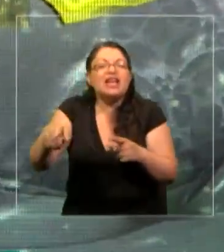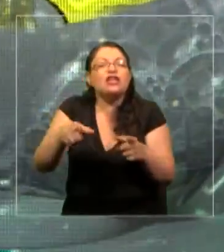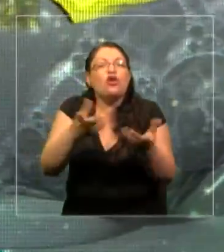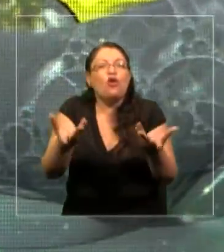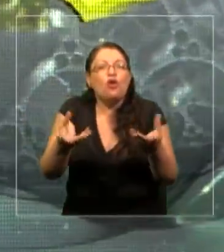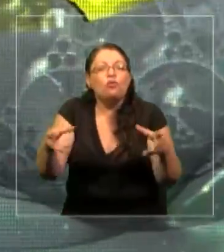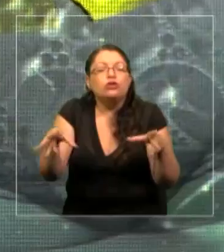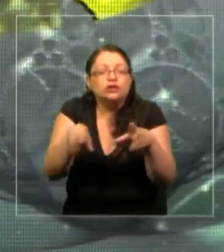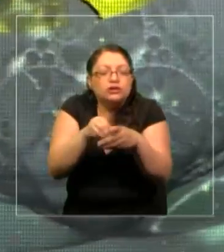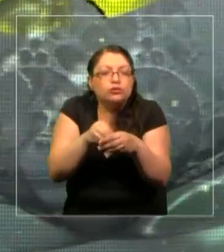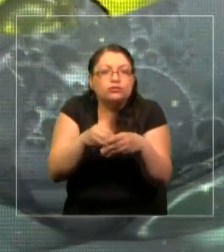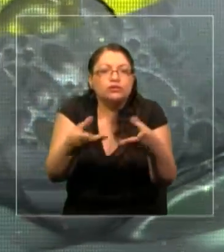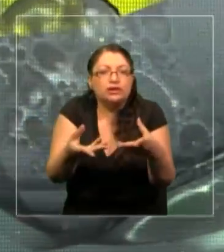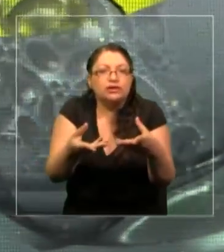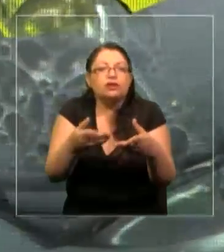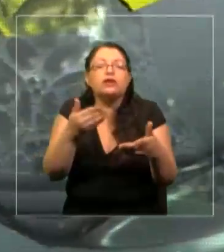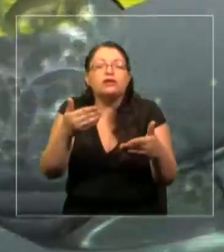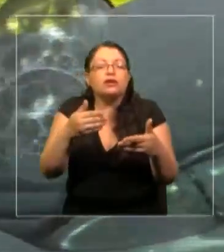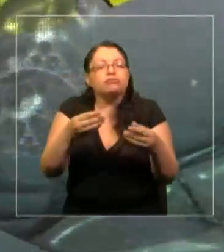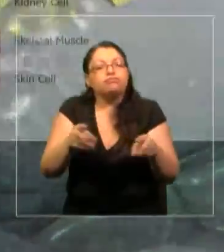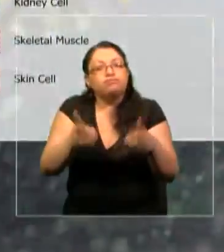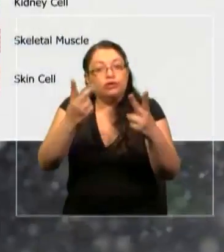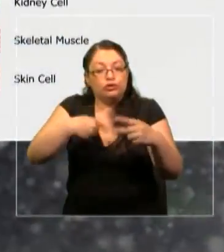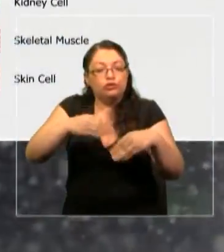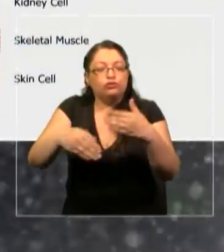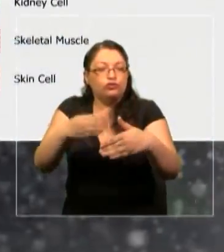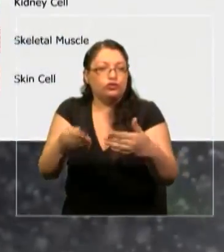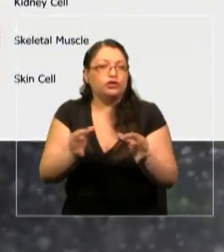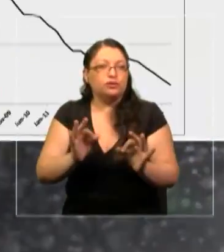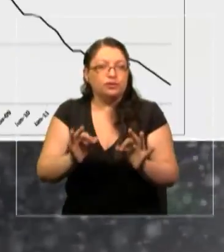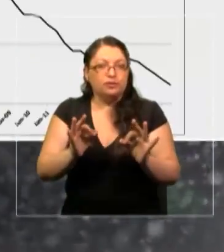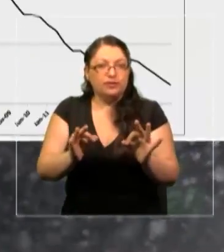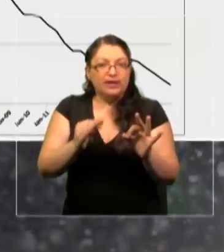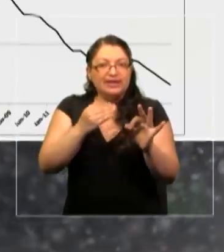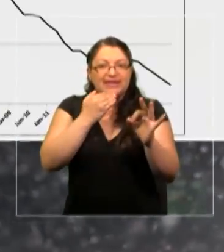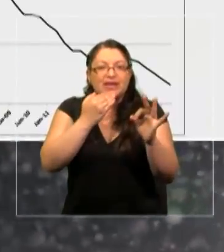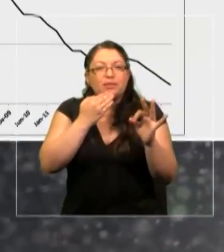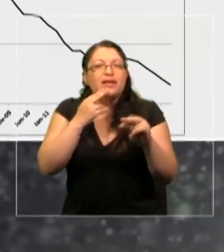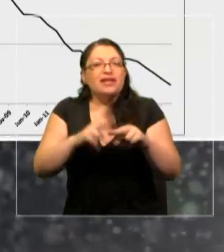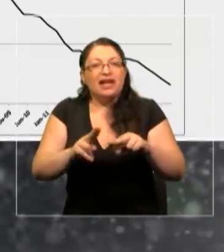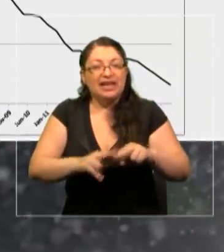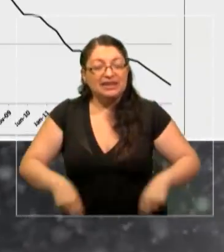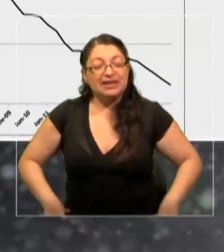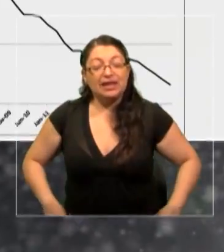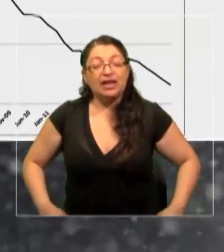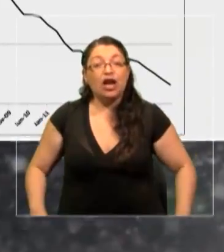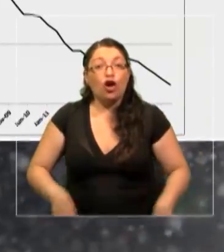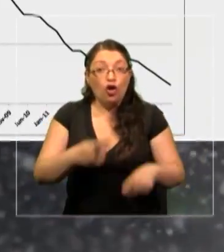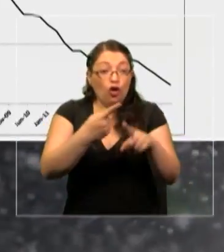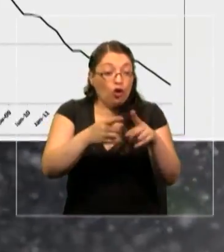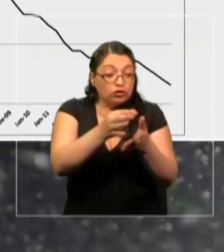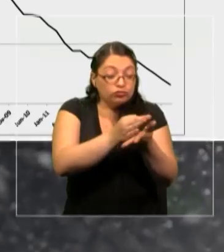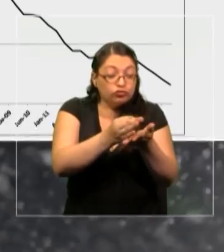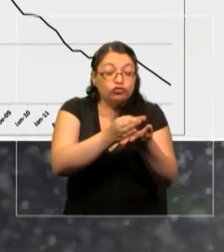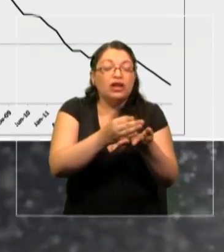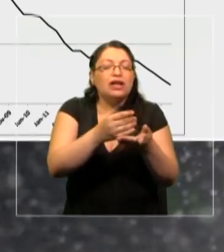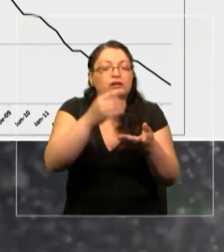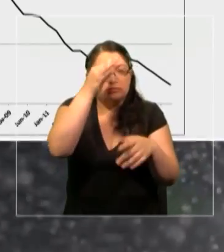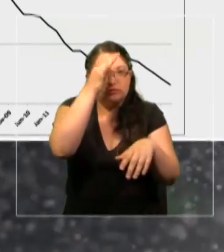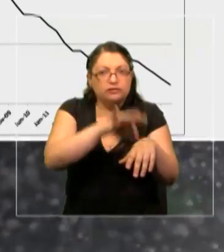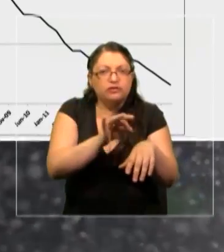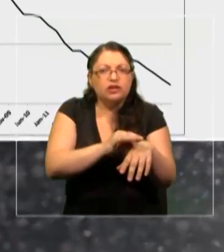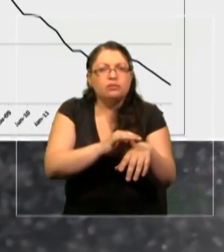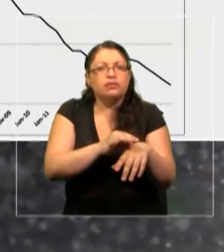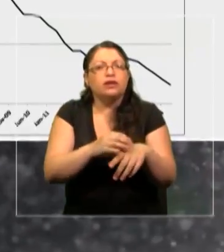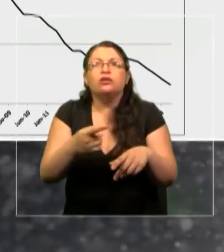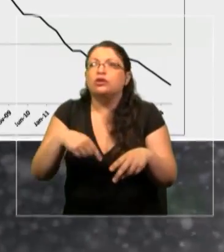formas y nos permite funcionar normalmente. También producen que otros tejidos se enfermen. La materia prima que